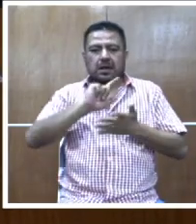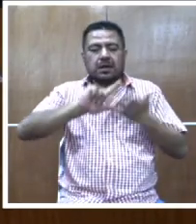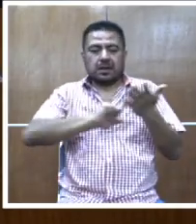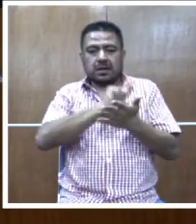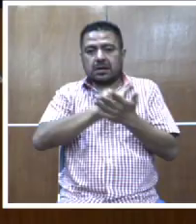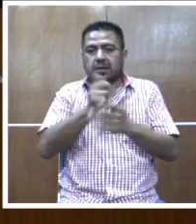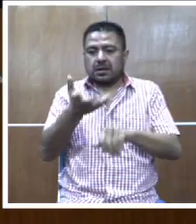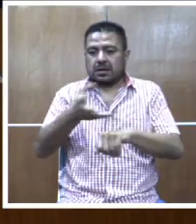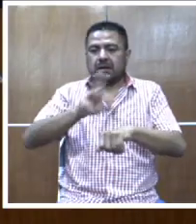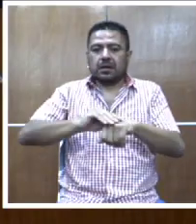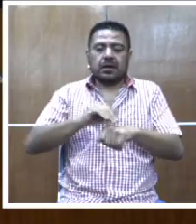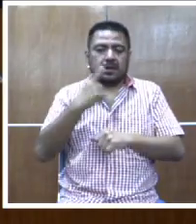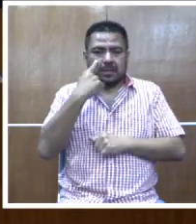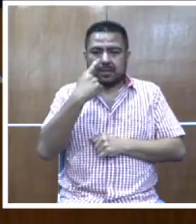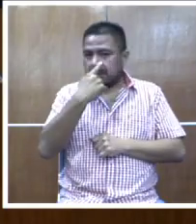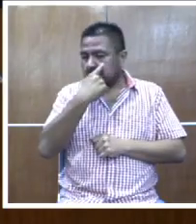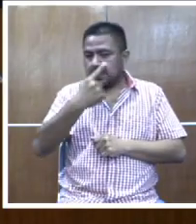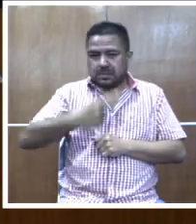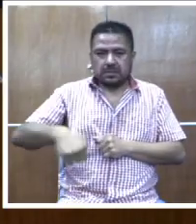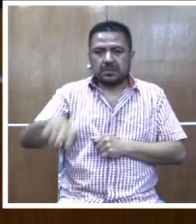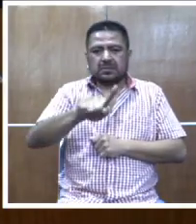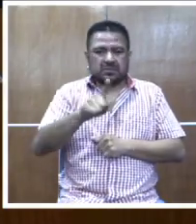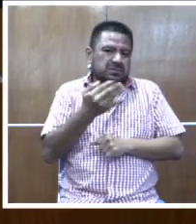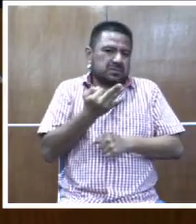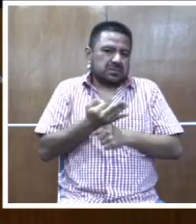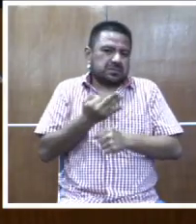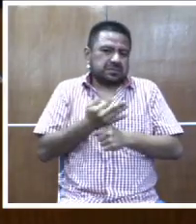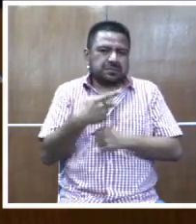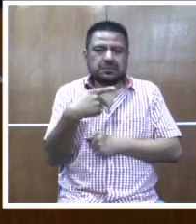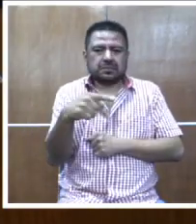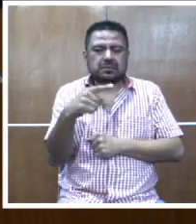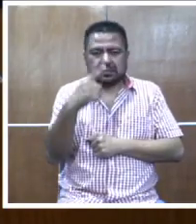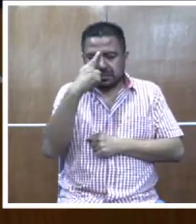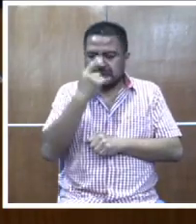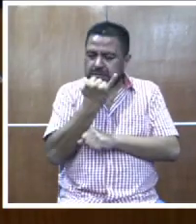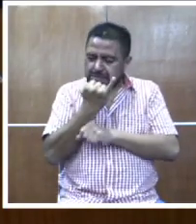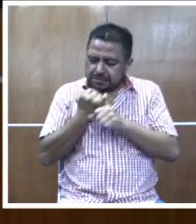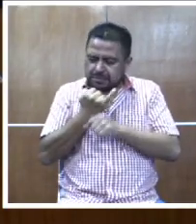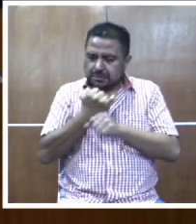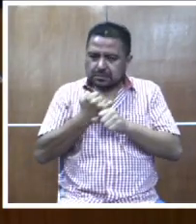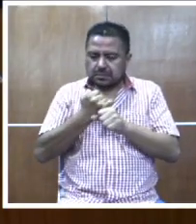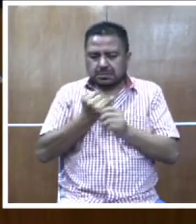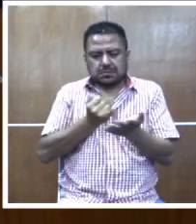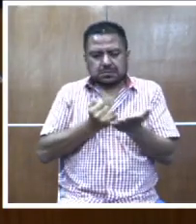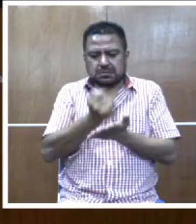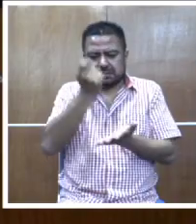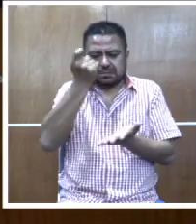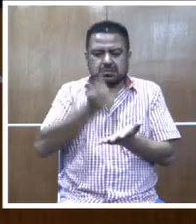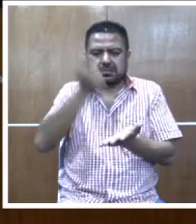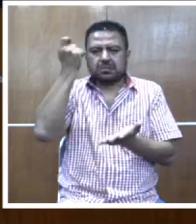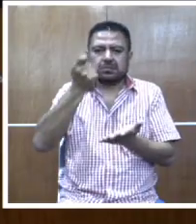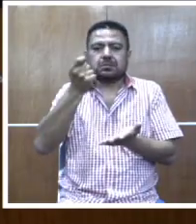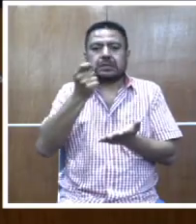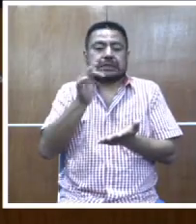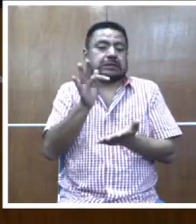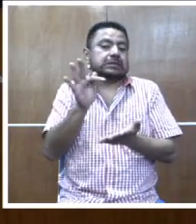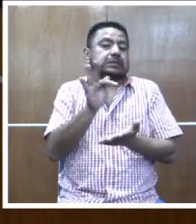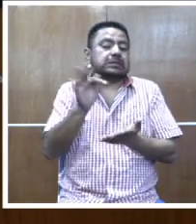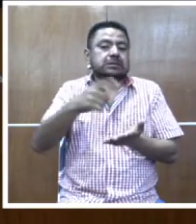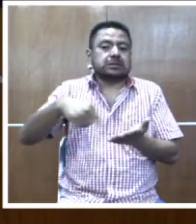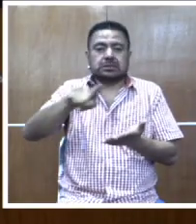me permito someter a consideración de ustedes para su análisis, dictamen, discusión y, en su